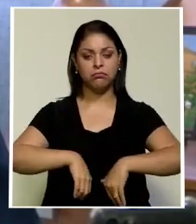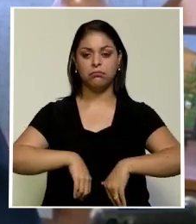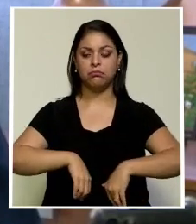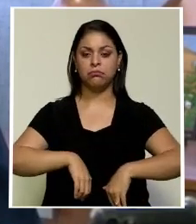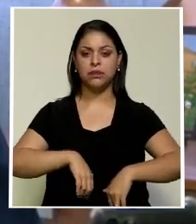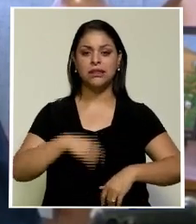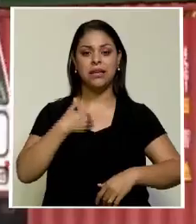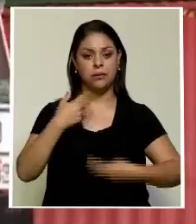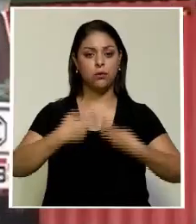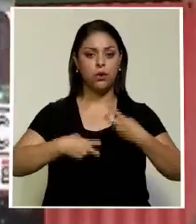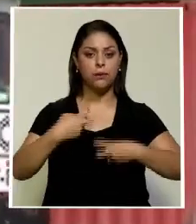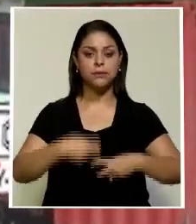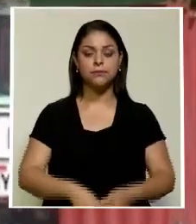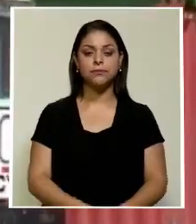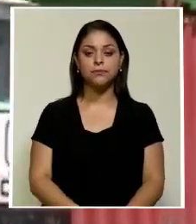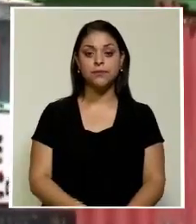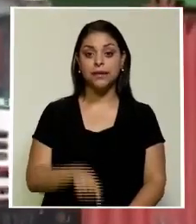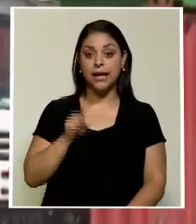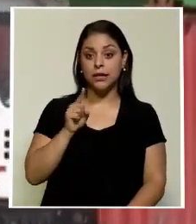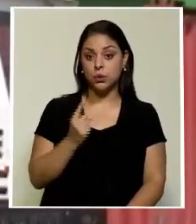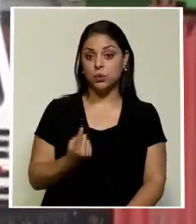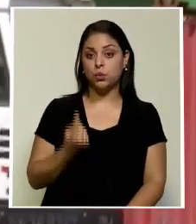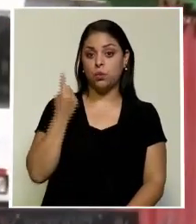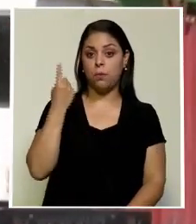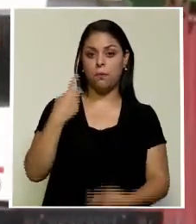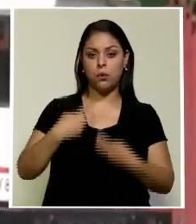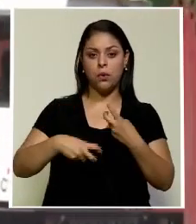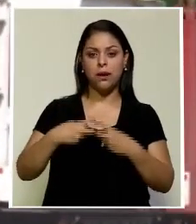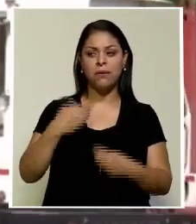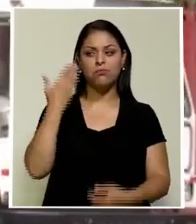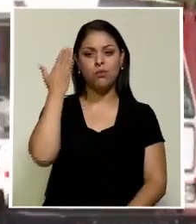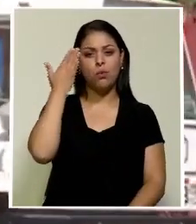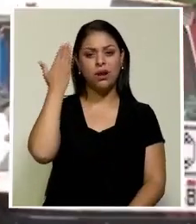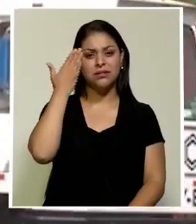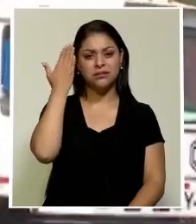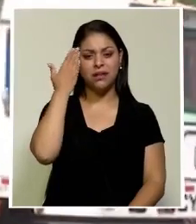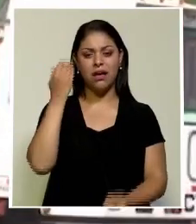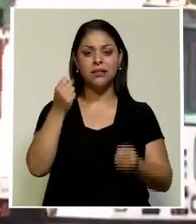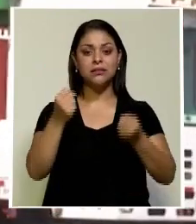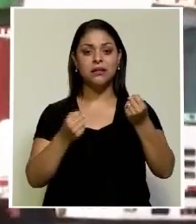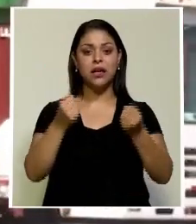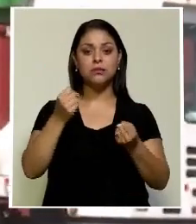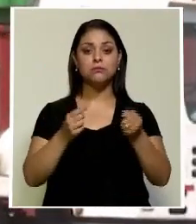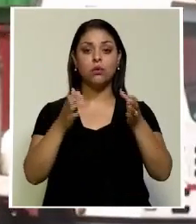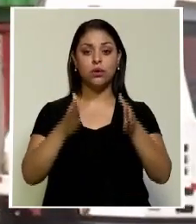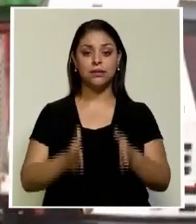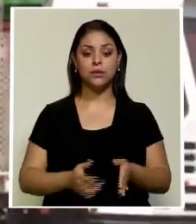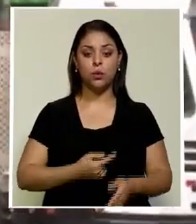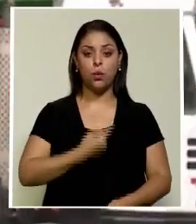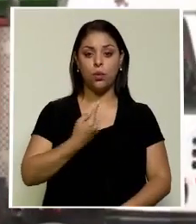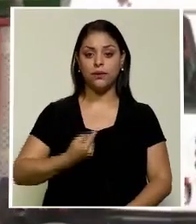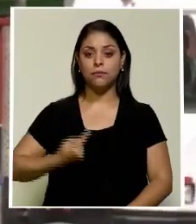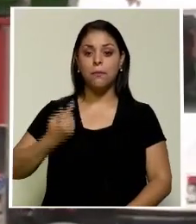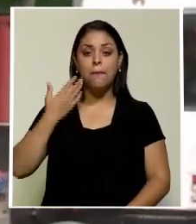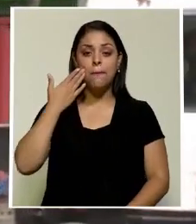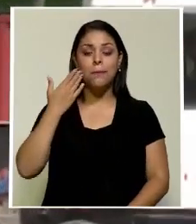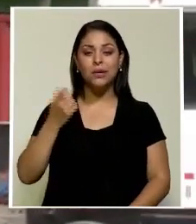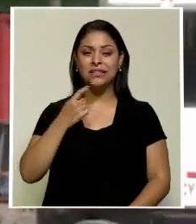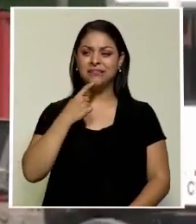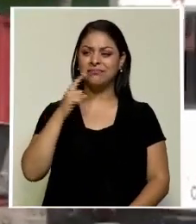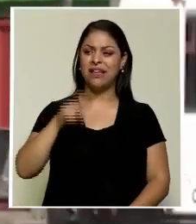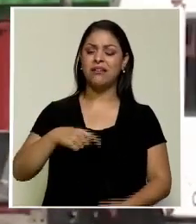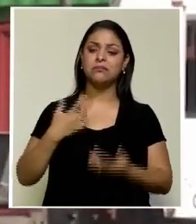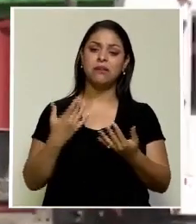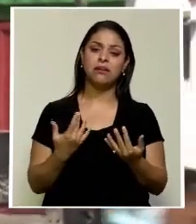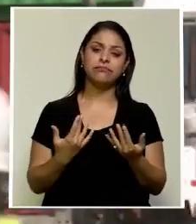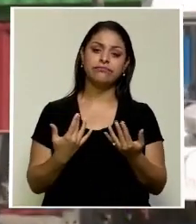con problemas. Este es uno de los problemas que genera la molestia de los transportistas unitarios, ya que señalan que deben esperar mucho